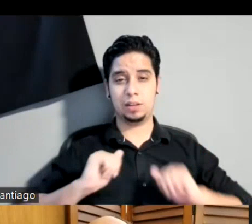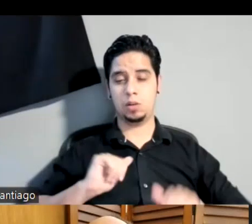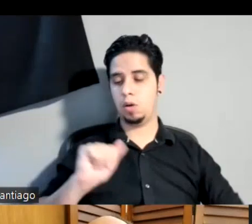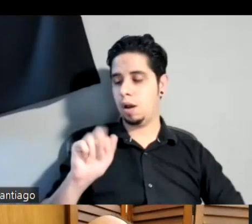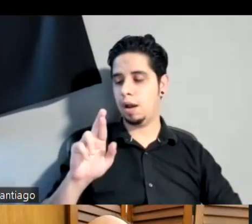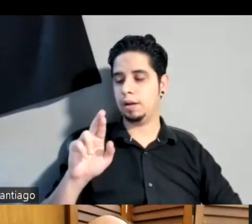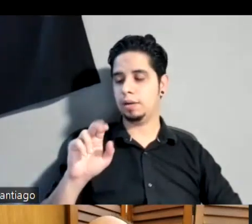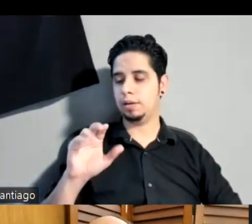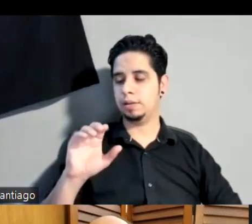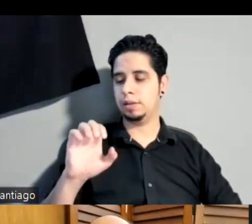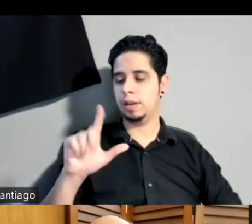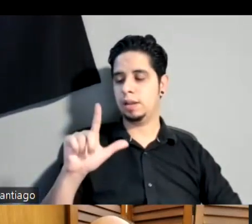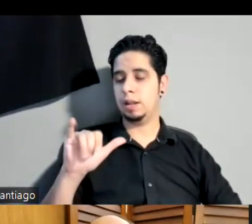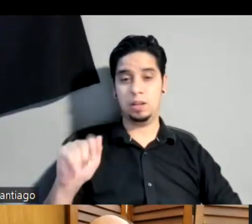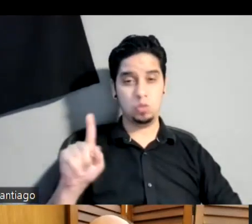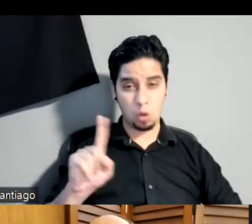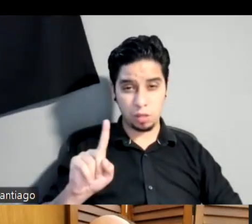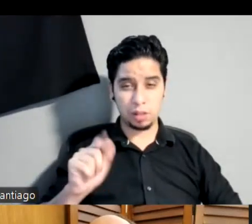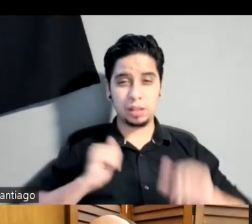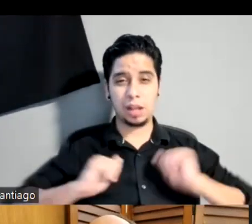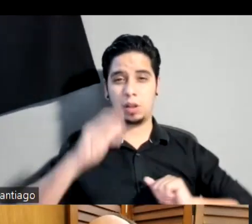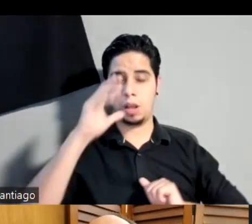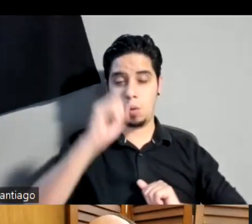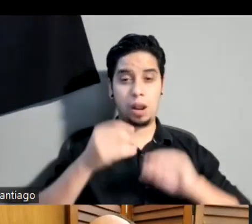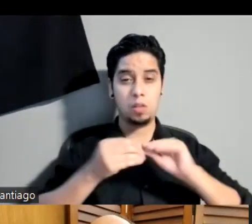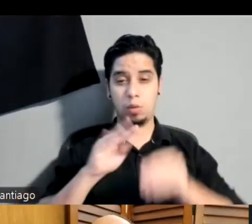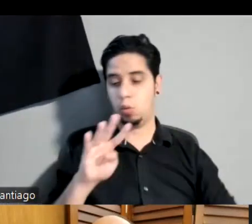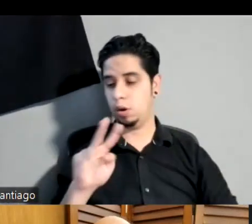Festival de Teatro de Caguas, que es el número 43, me dijiste.